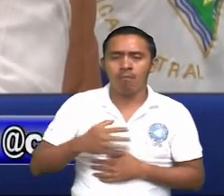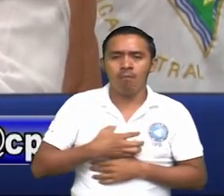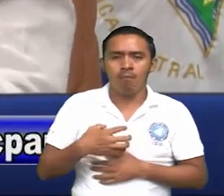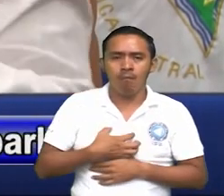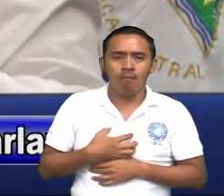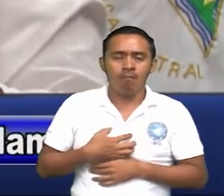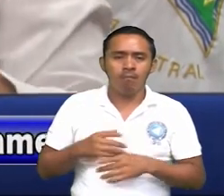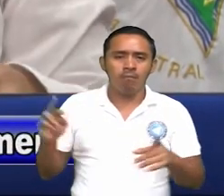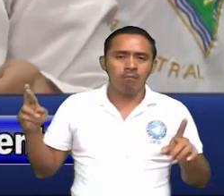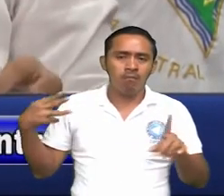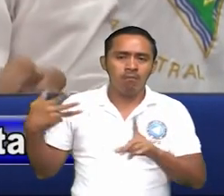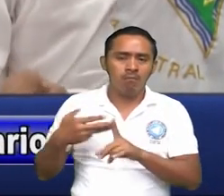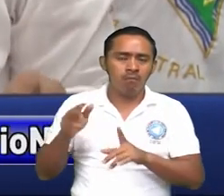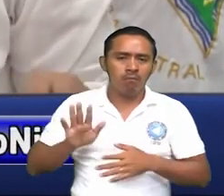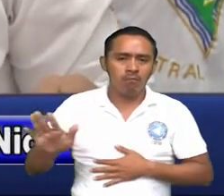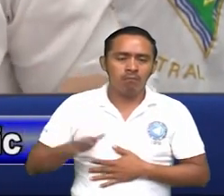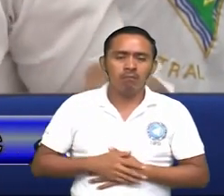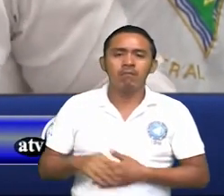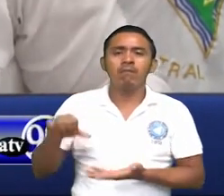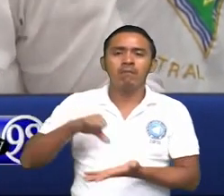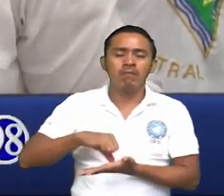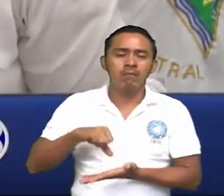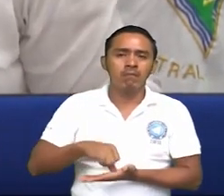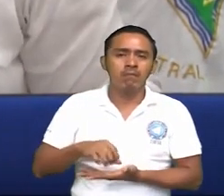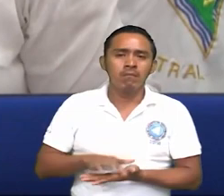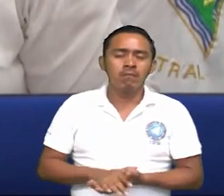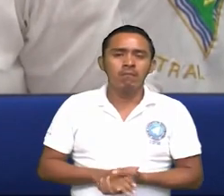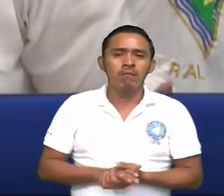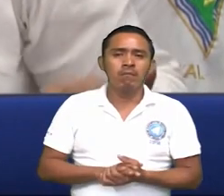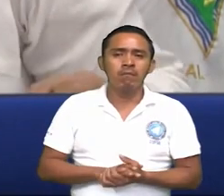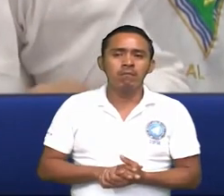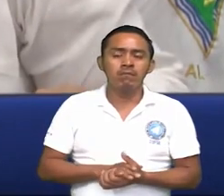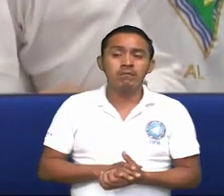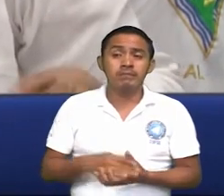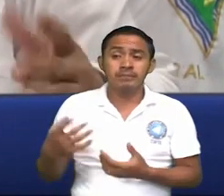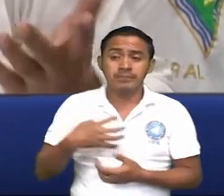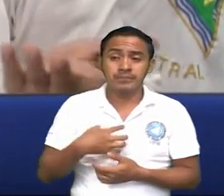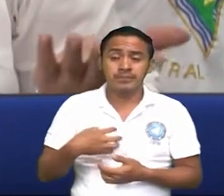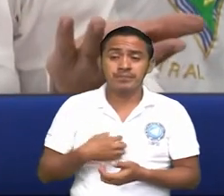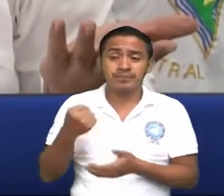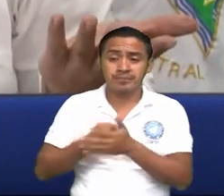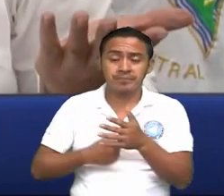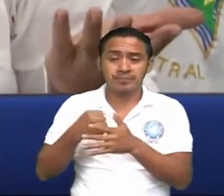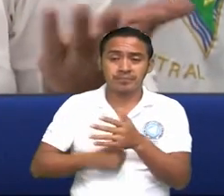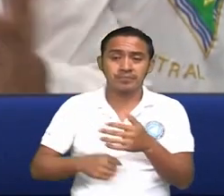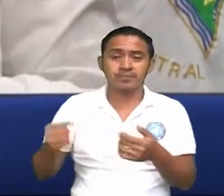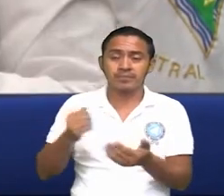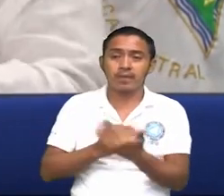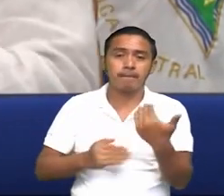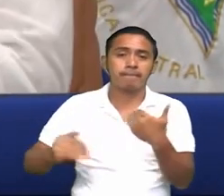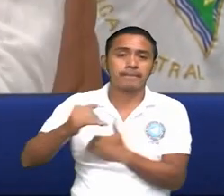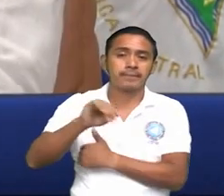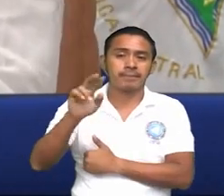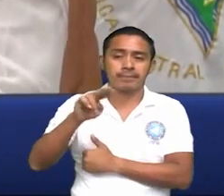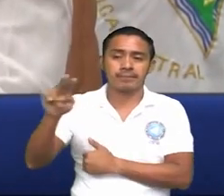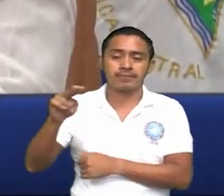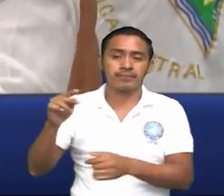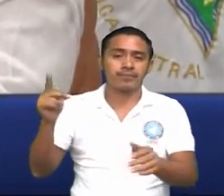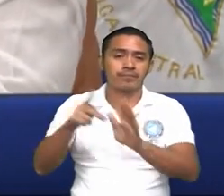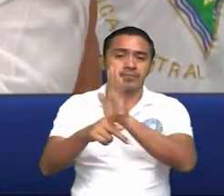región. Irán es parte de un esfuerzo regional donde están más de 22